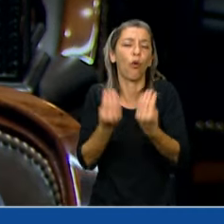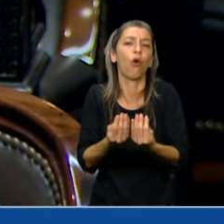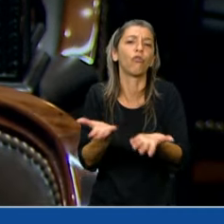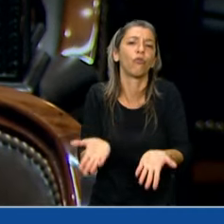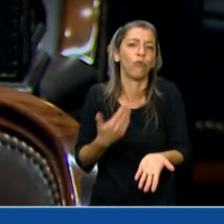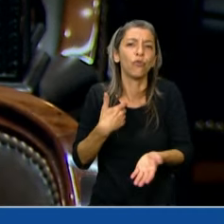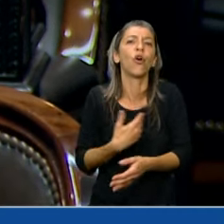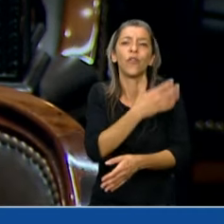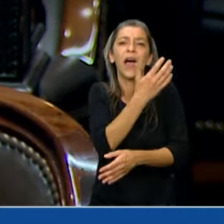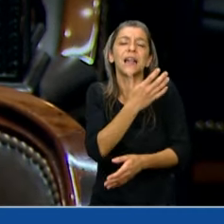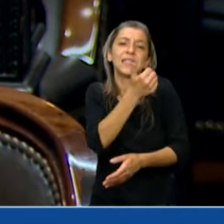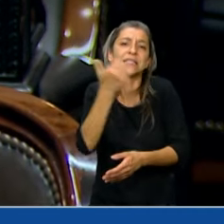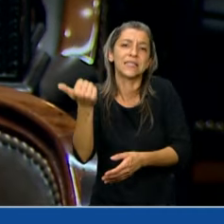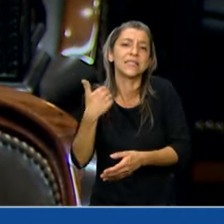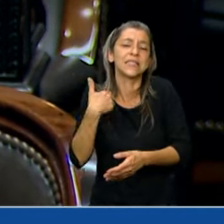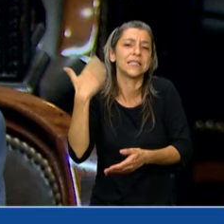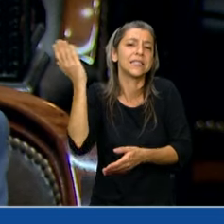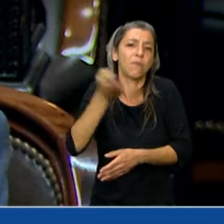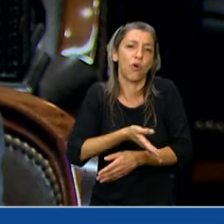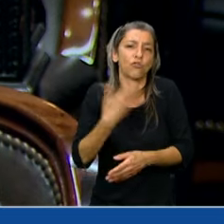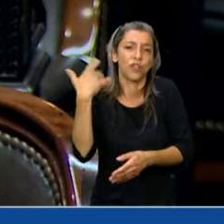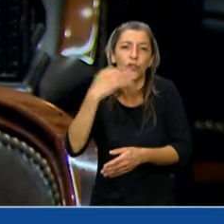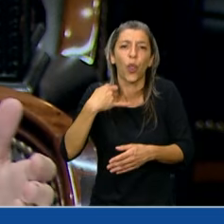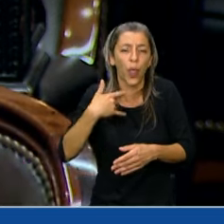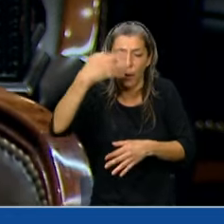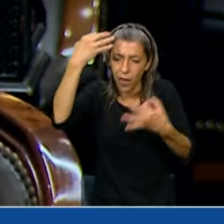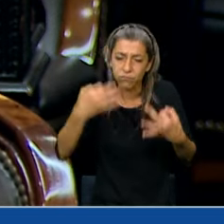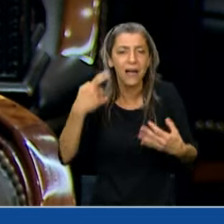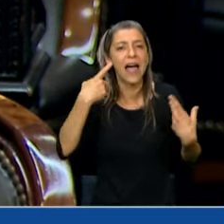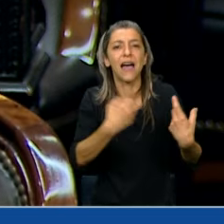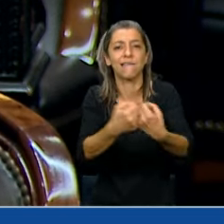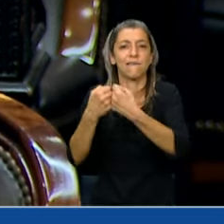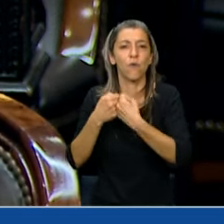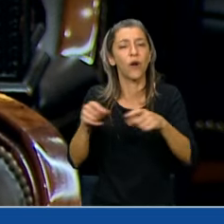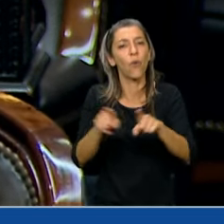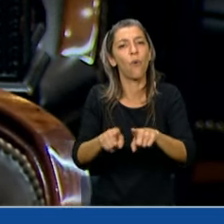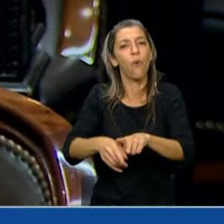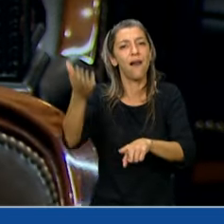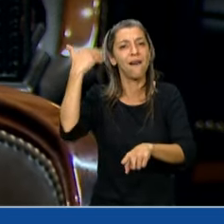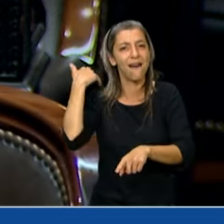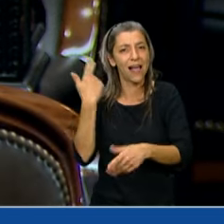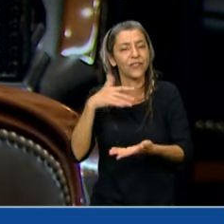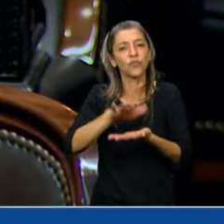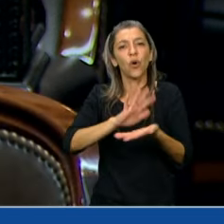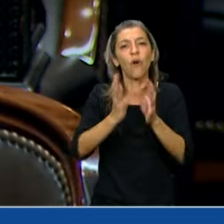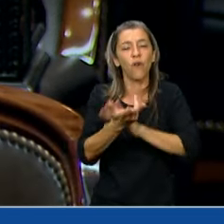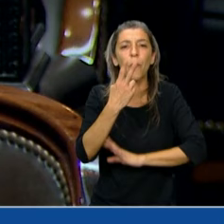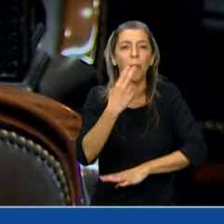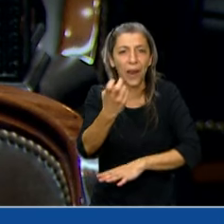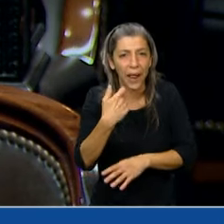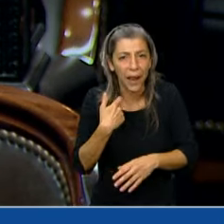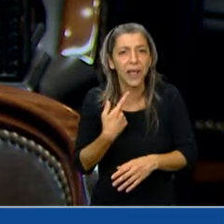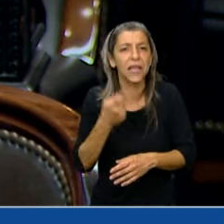políticas de estado en energía como la ley de energía distribuida que tuvo más de 160 votos como la ley